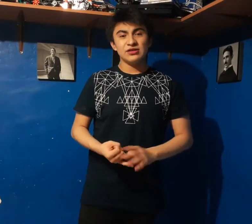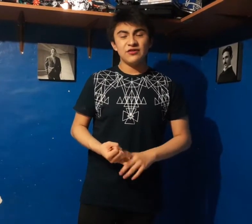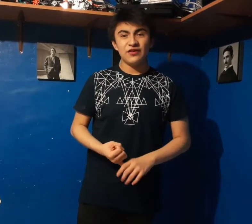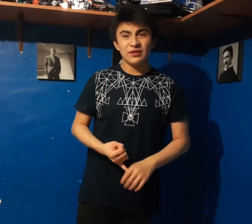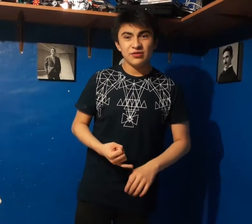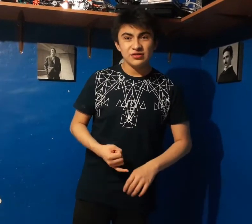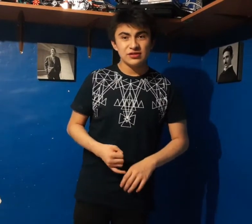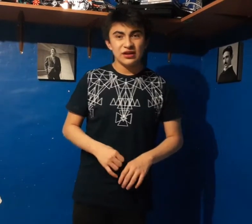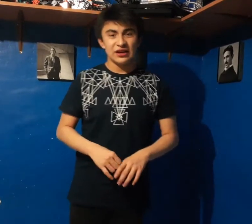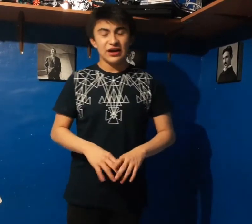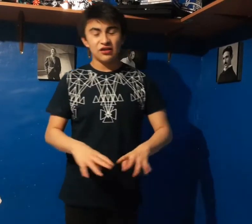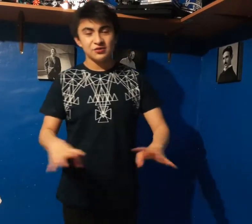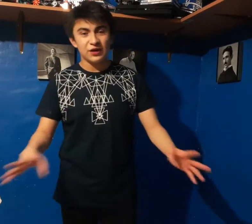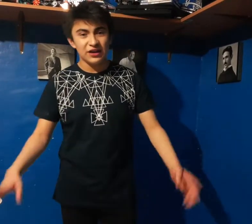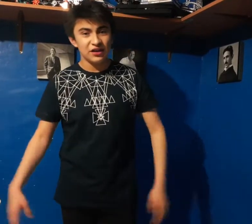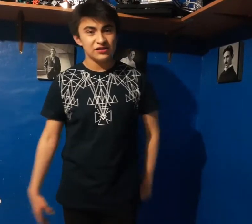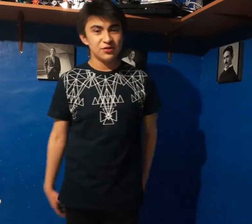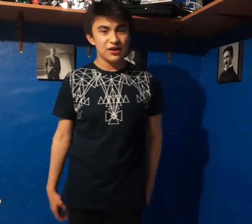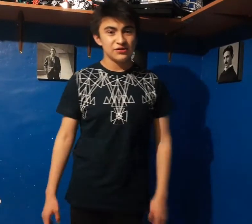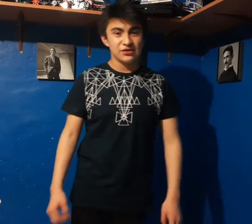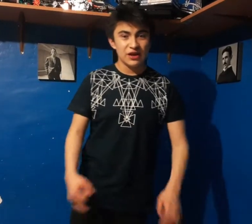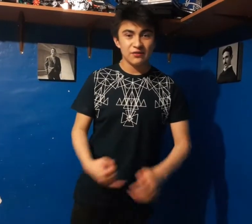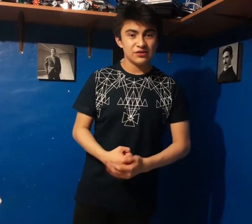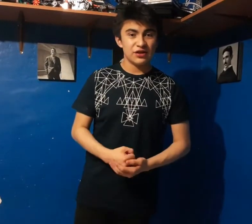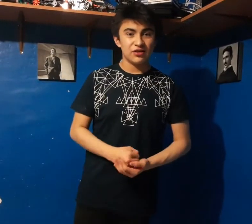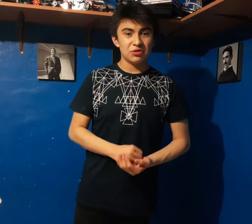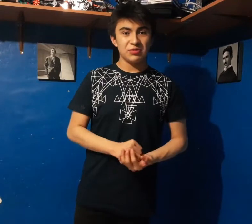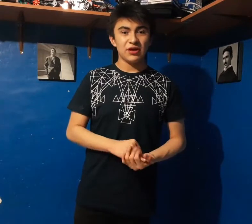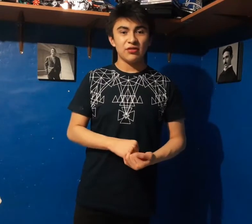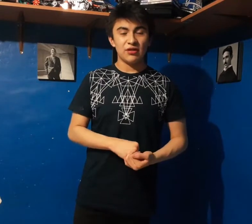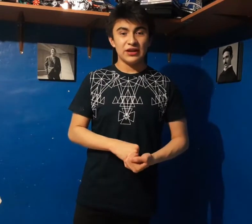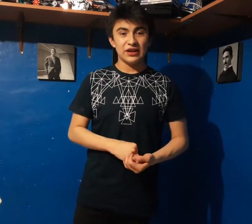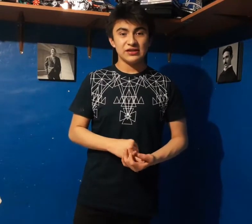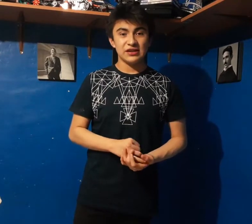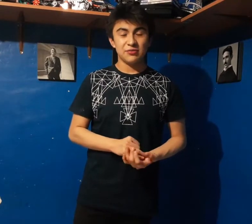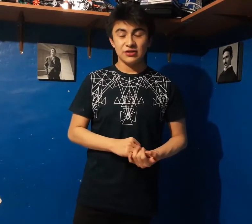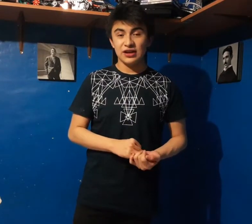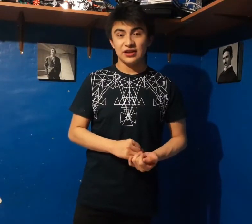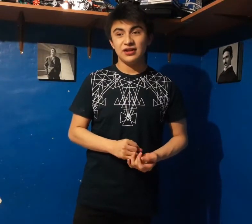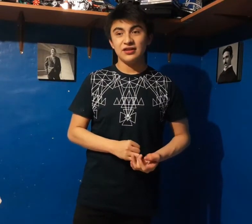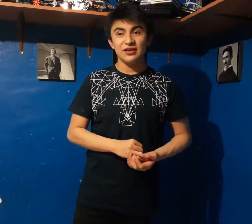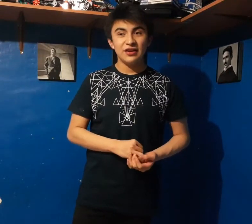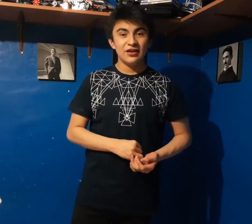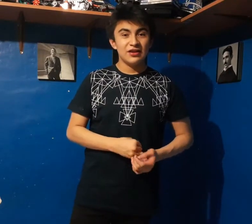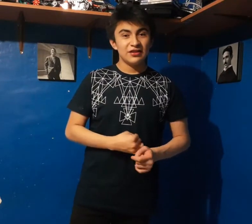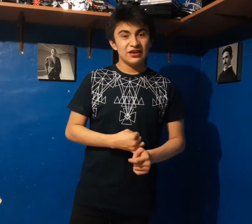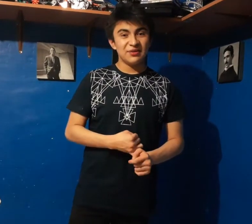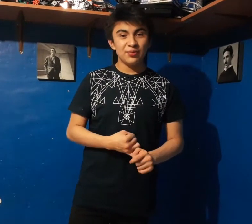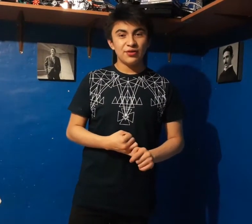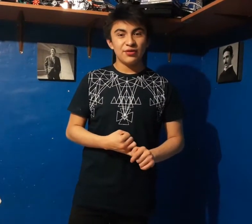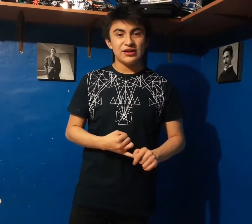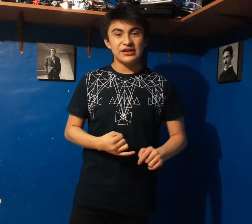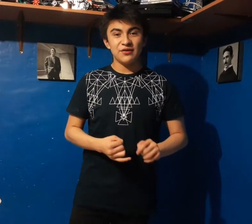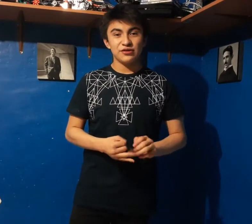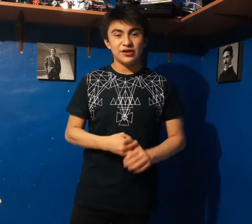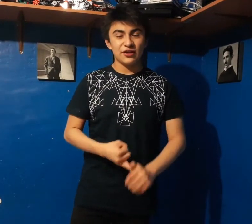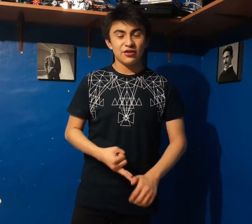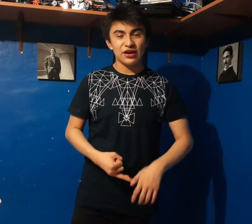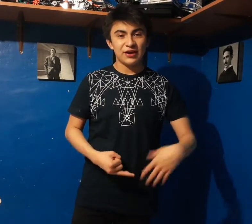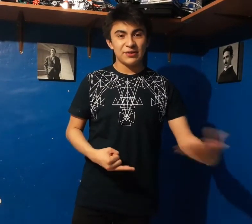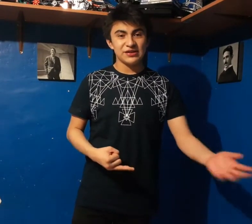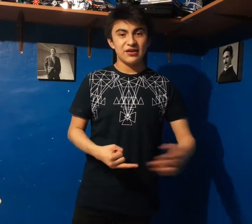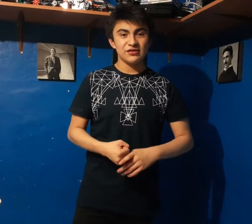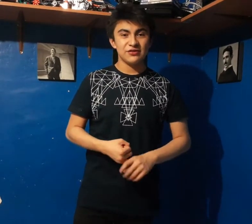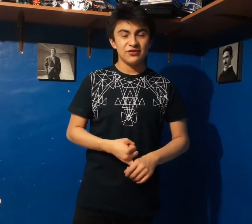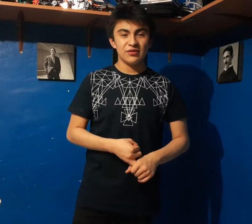Excluir a los enfermos y dejarlos fuera de las ciudades no estaba funcionando muy bien con la tasa de mortalidad, ni tampoco le estaba funcionando